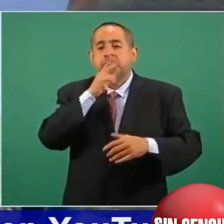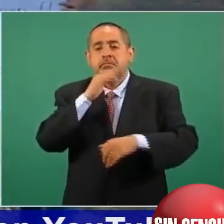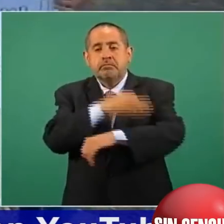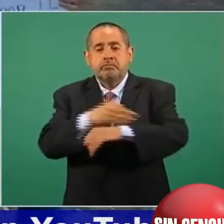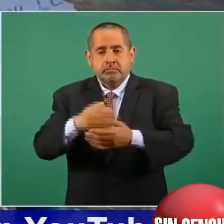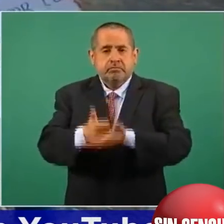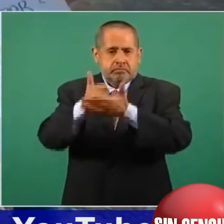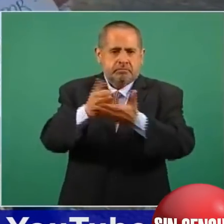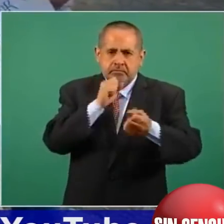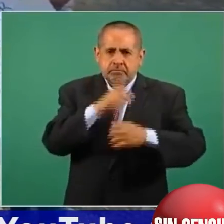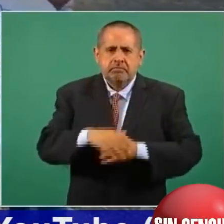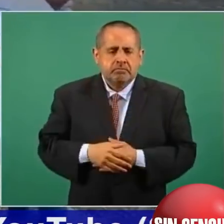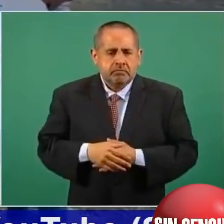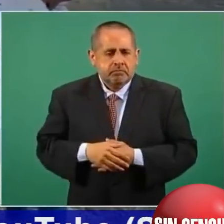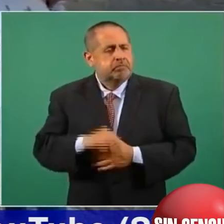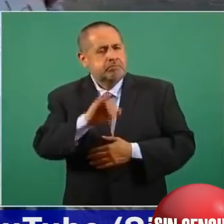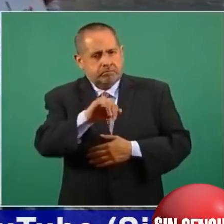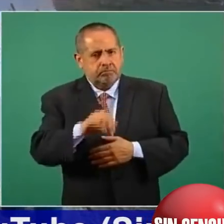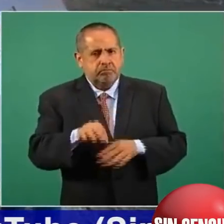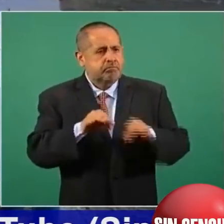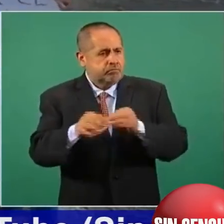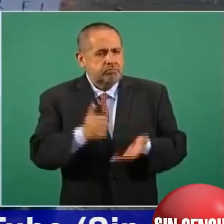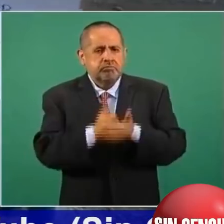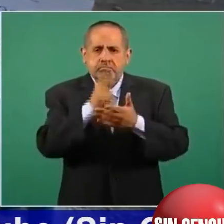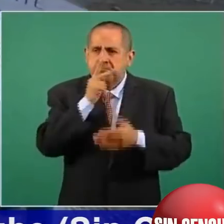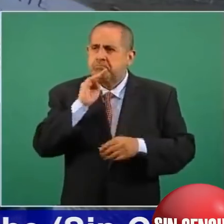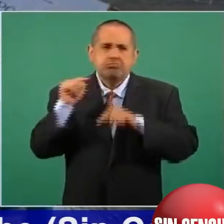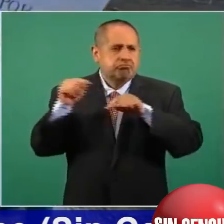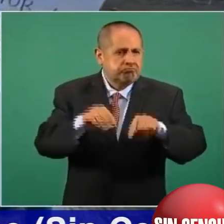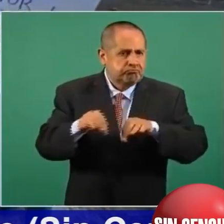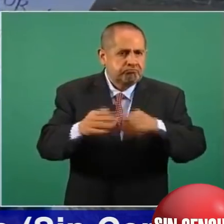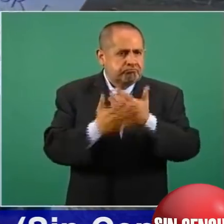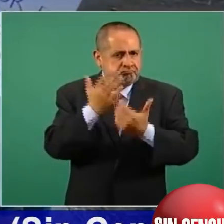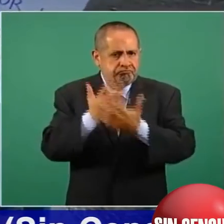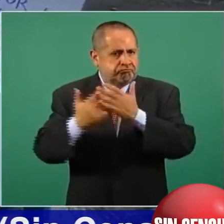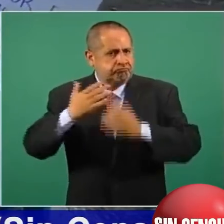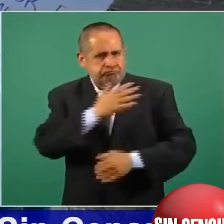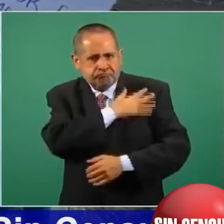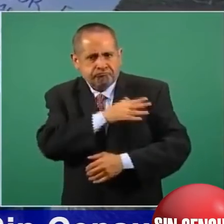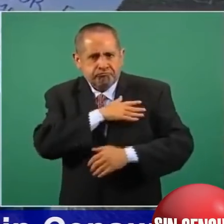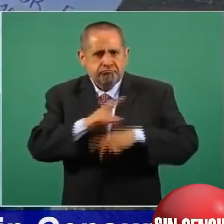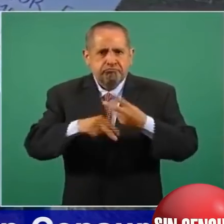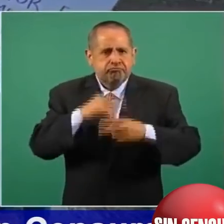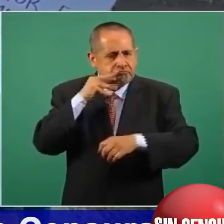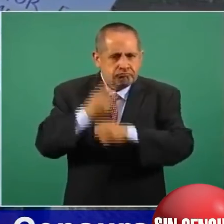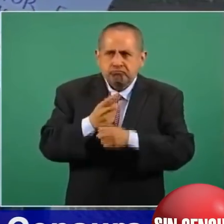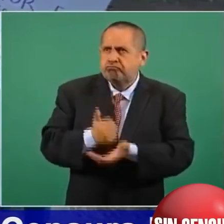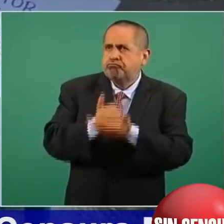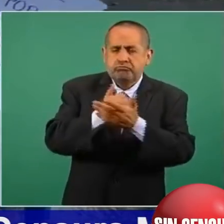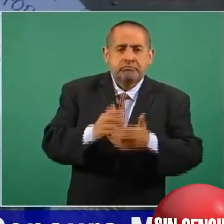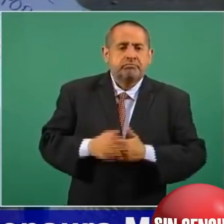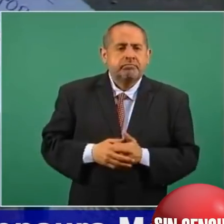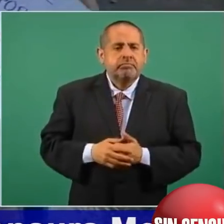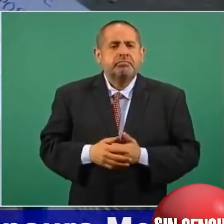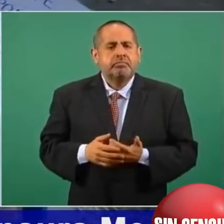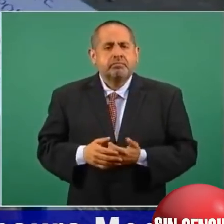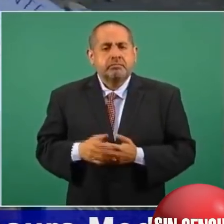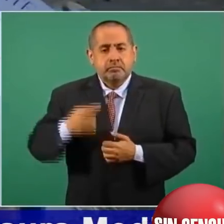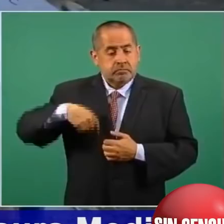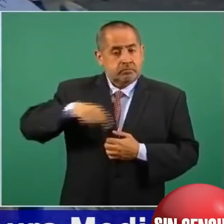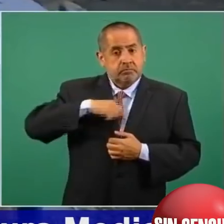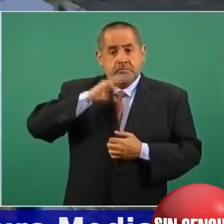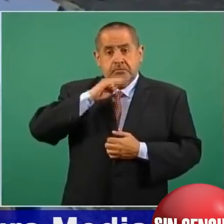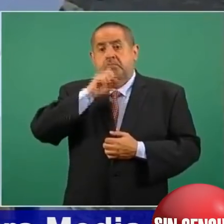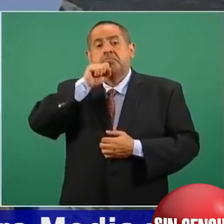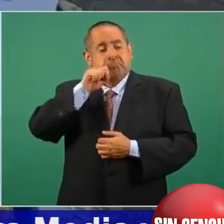también ayudan, ¿no? Sí, ellos trabajaron. Trabajaron. Los padres de familia aquí. Dieron trabajo voluntario. Ajá, sí. ¿Y cuántos? Y nosotros como madres